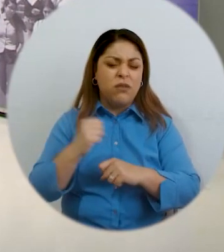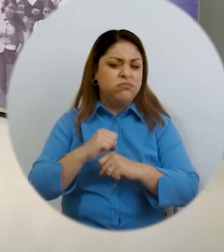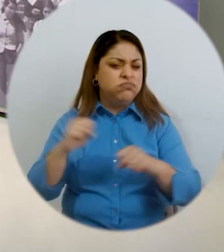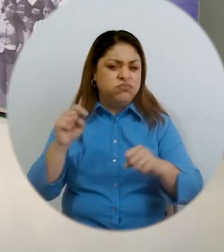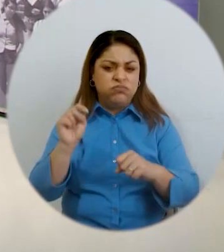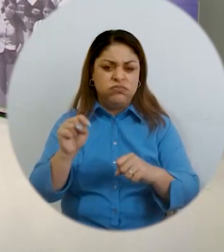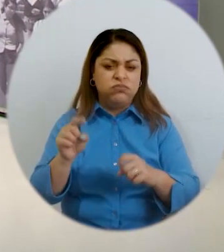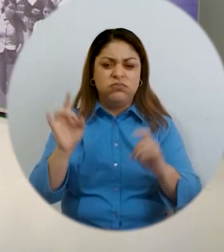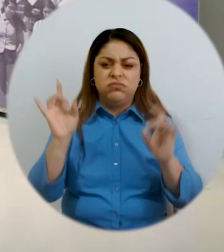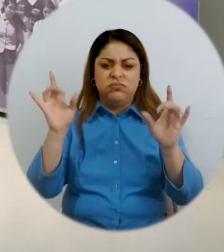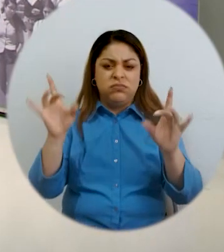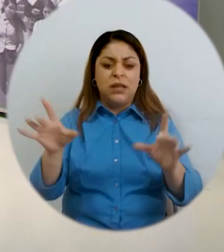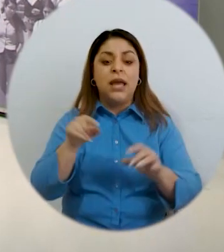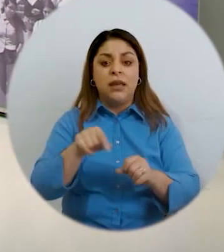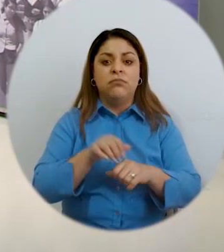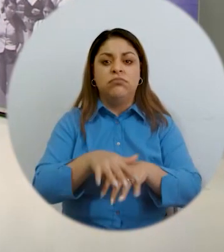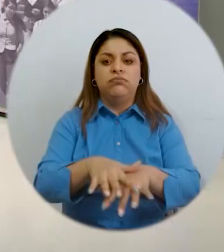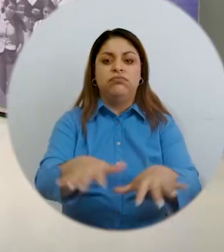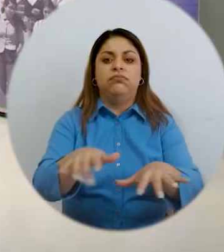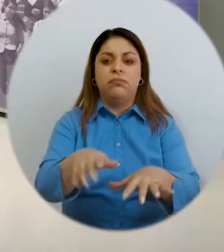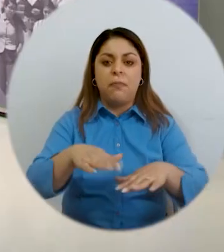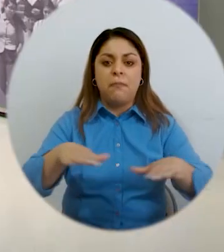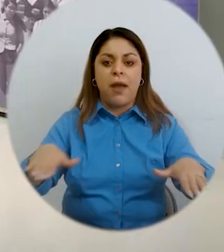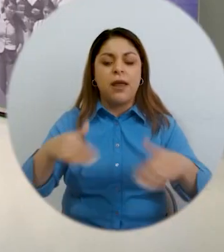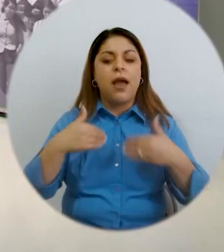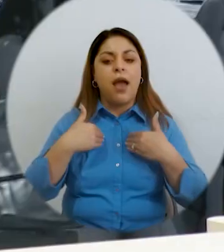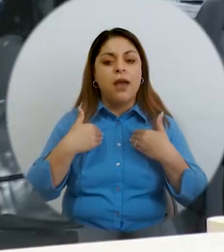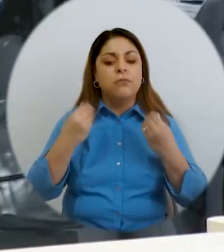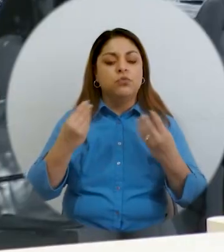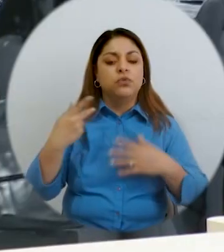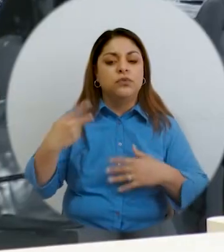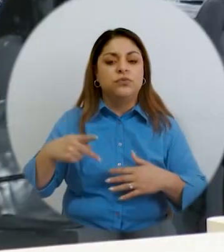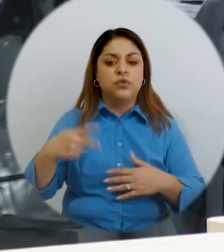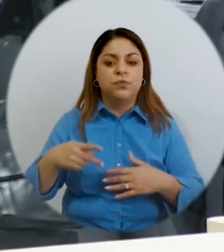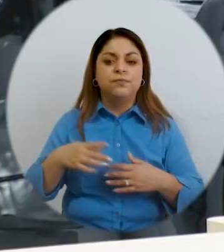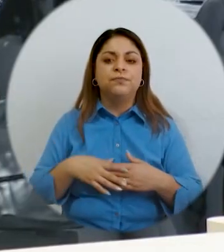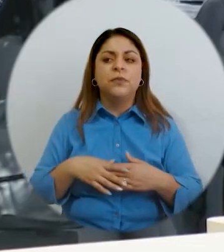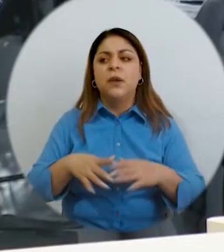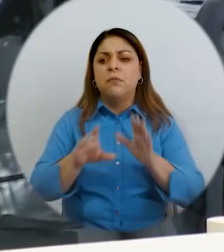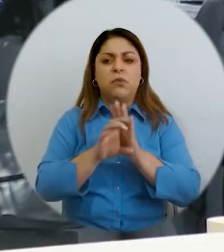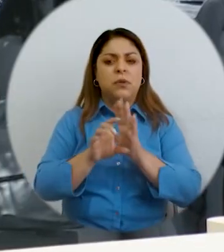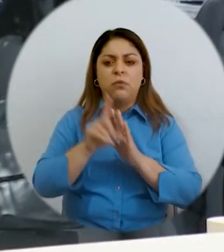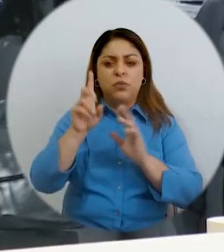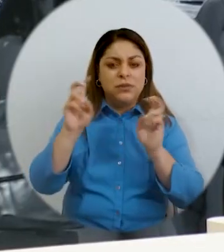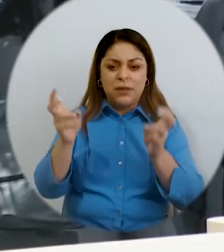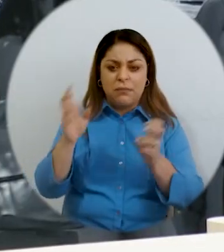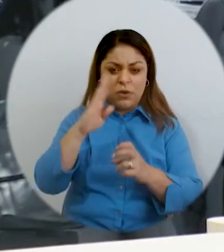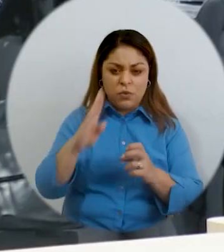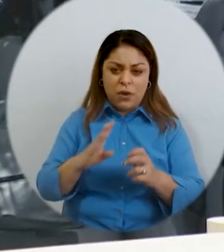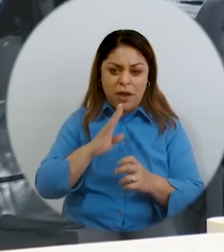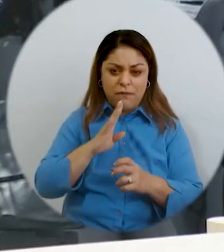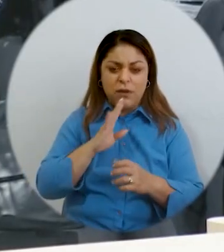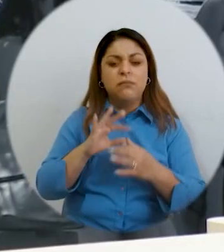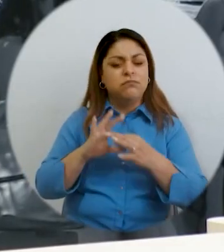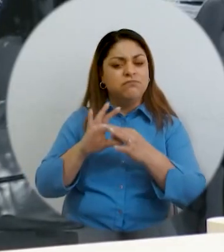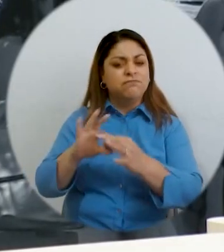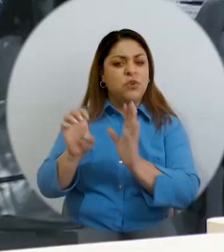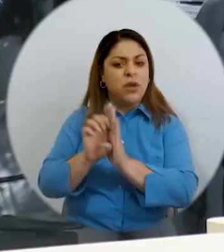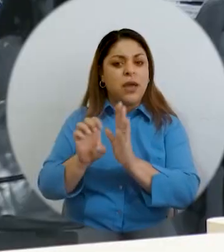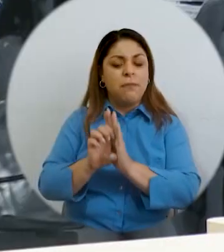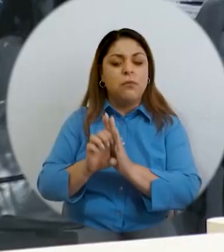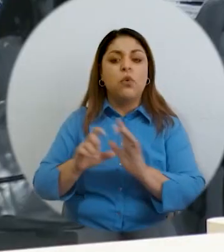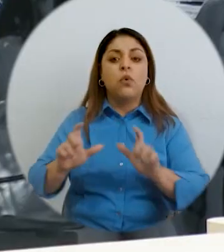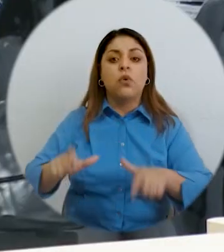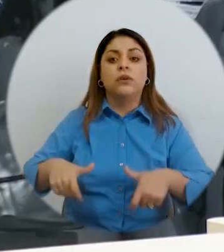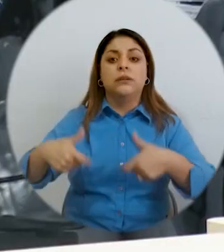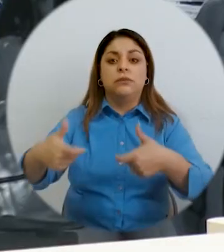actividades que sí se generan directamente en el mar, que también tienen grandes riesgos. Un tema del que no hablamos mucho, pero que también es muy importante, es por